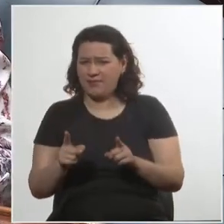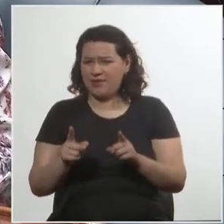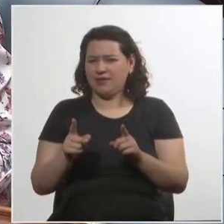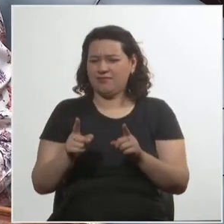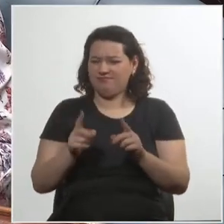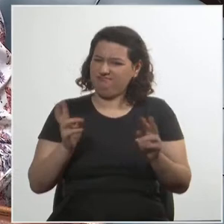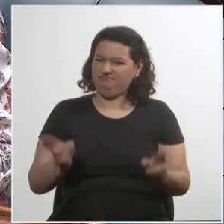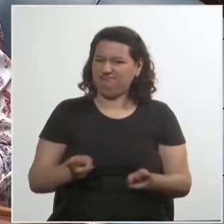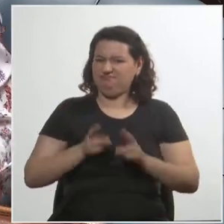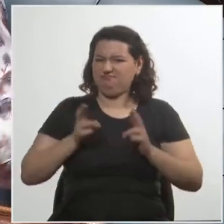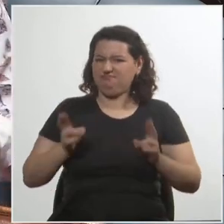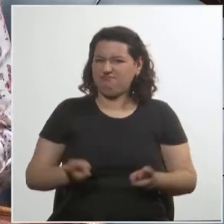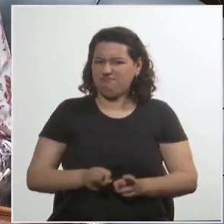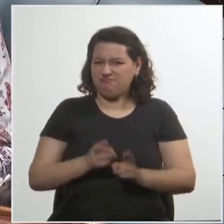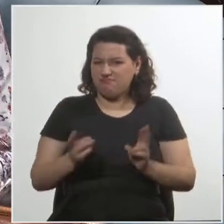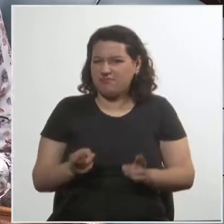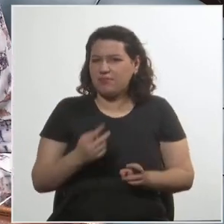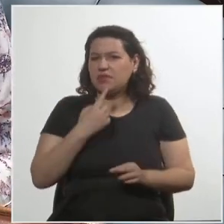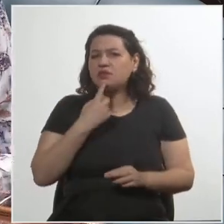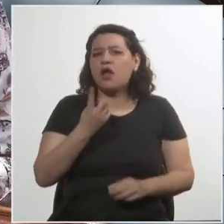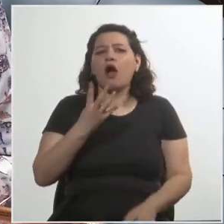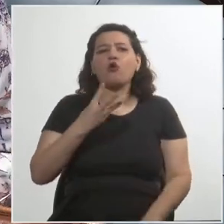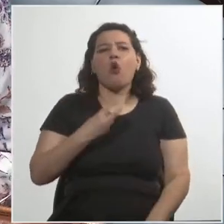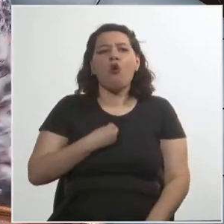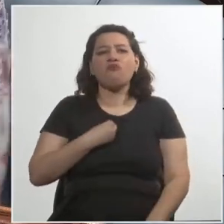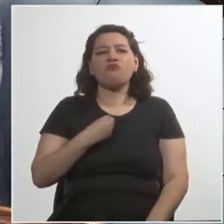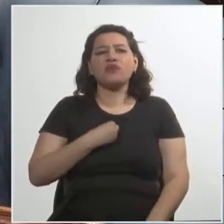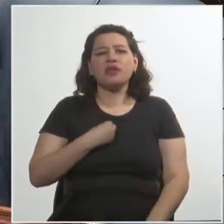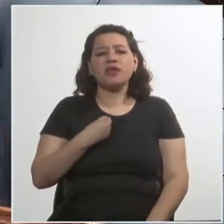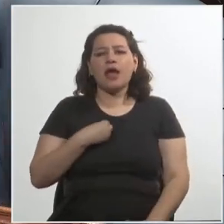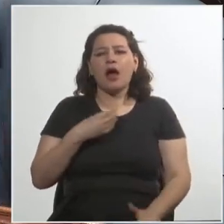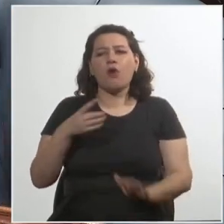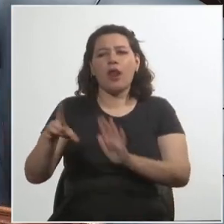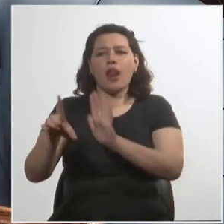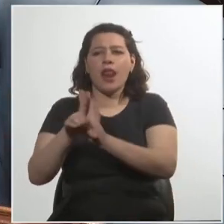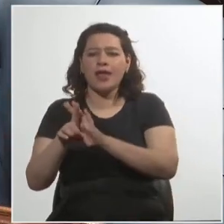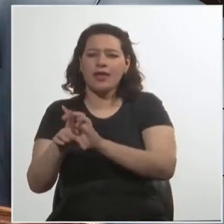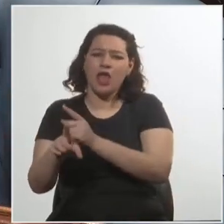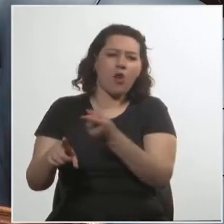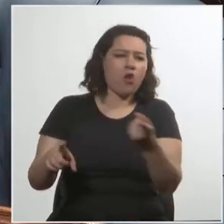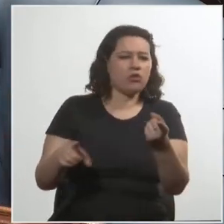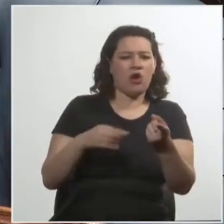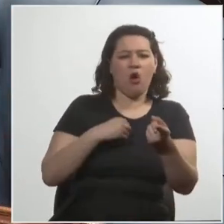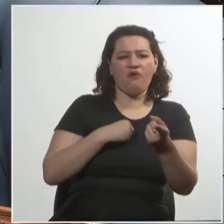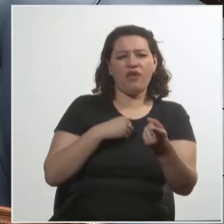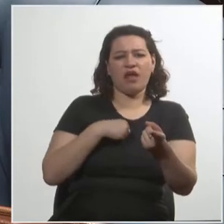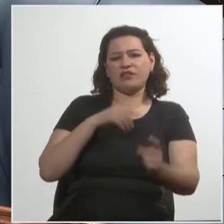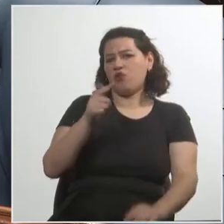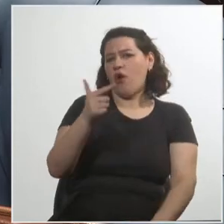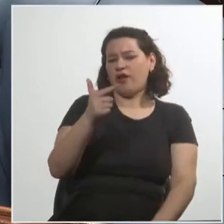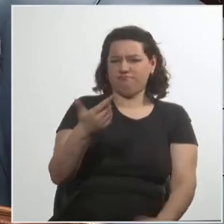referencias raras de que se Confía en una parte jurídica pero en otra no